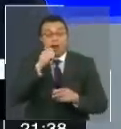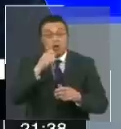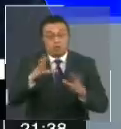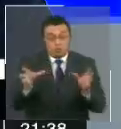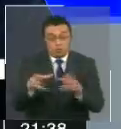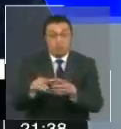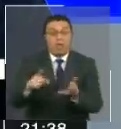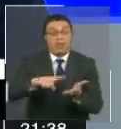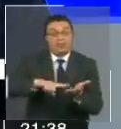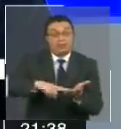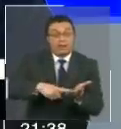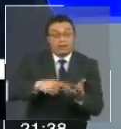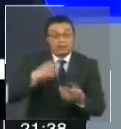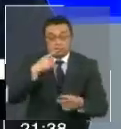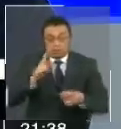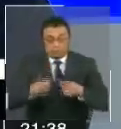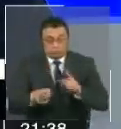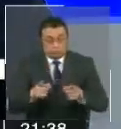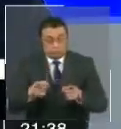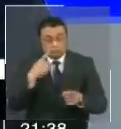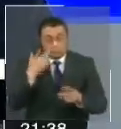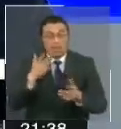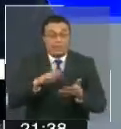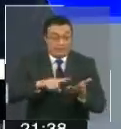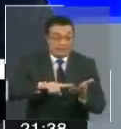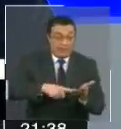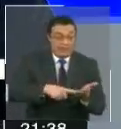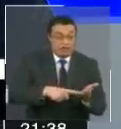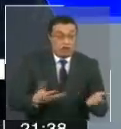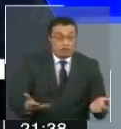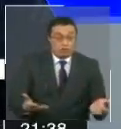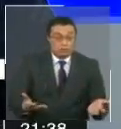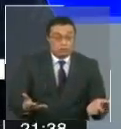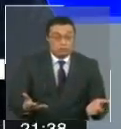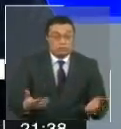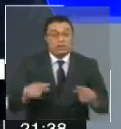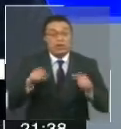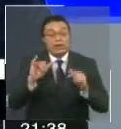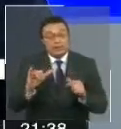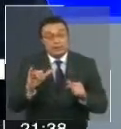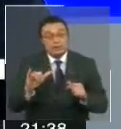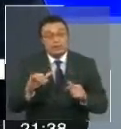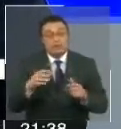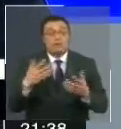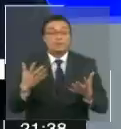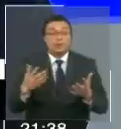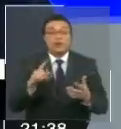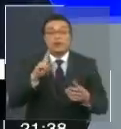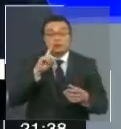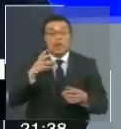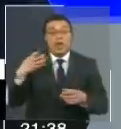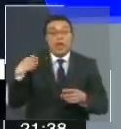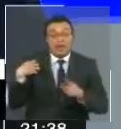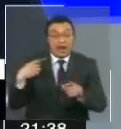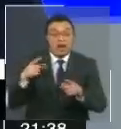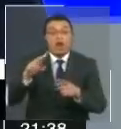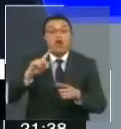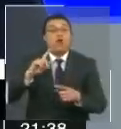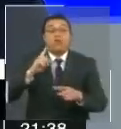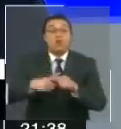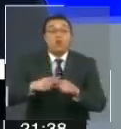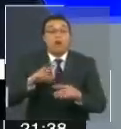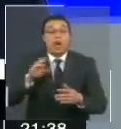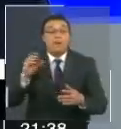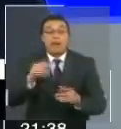que toma sus decisiones desde el punto de vista técnico. Y bueno, si fue el general del Nunca Más o no, es una